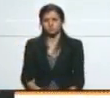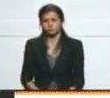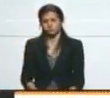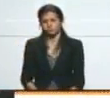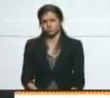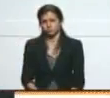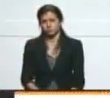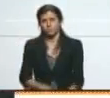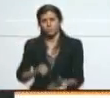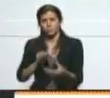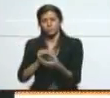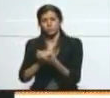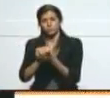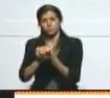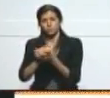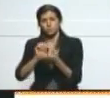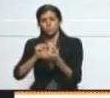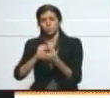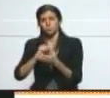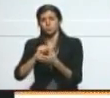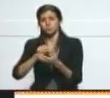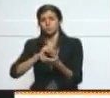Es un mortero que ellos usan.